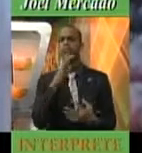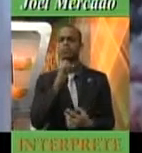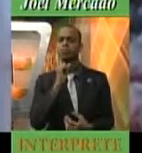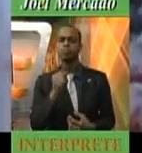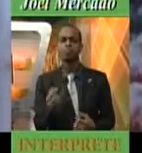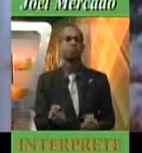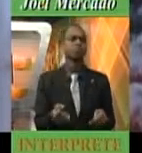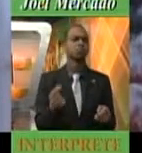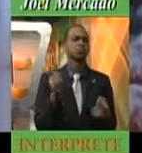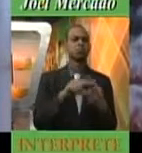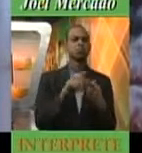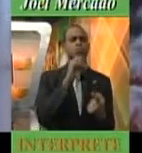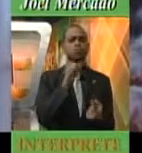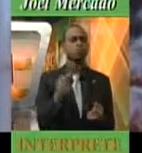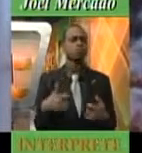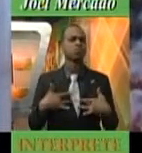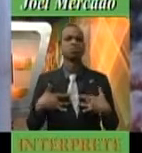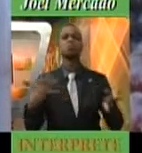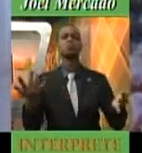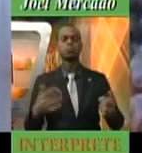edades. ¿Cuáles,